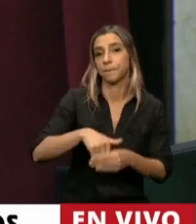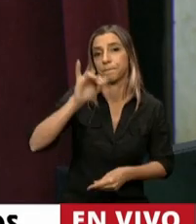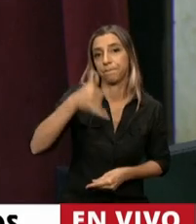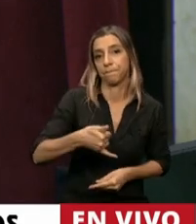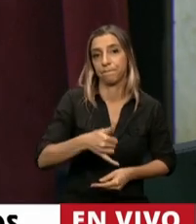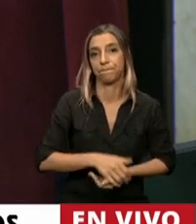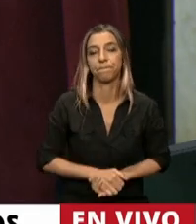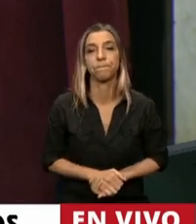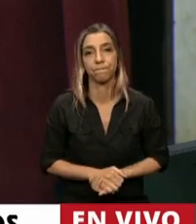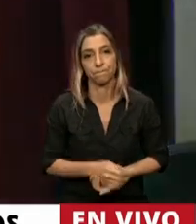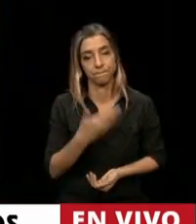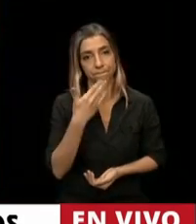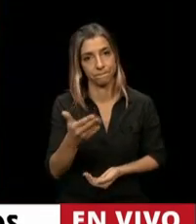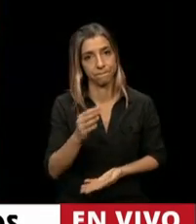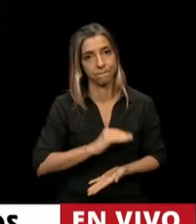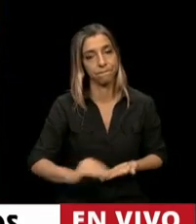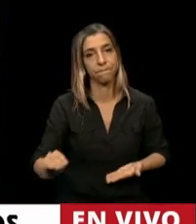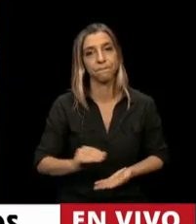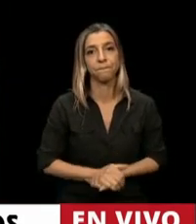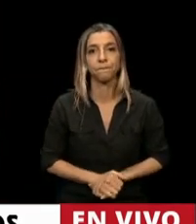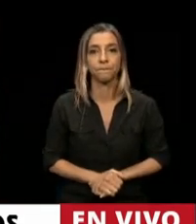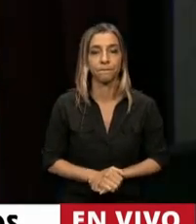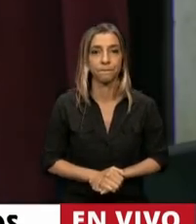Afirmativo, presidente. Gracias, diputado Ketlas.